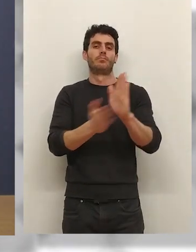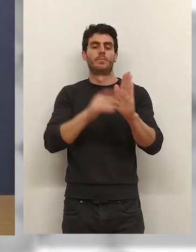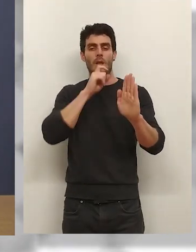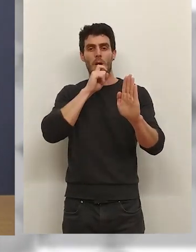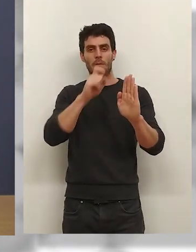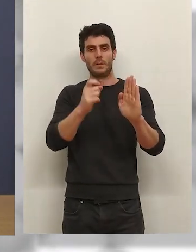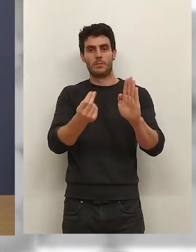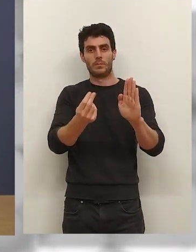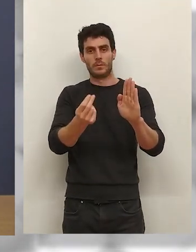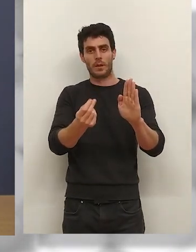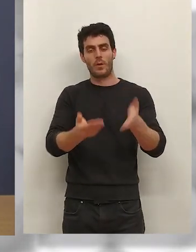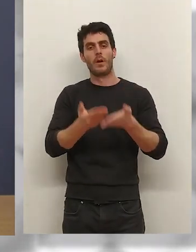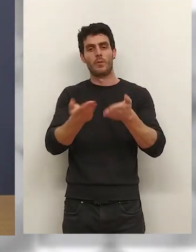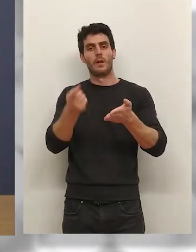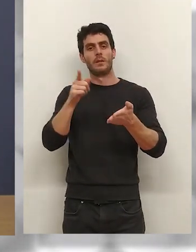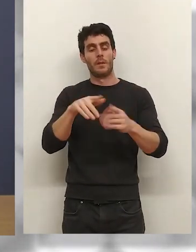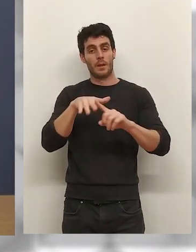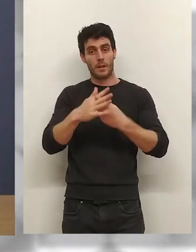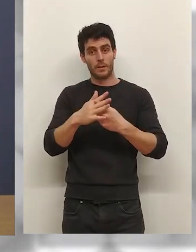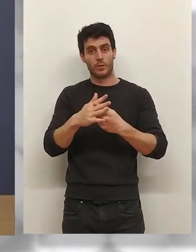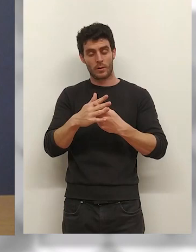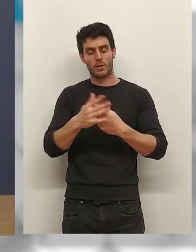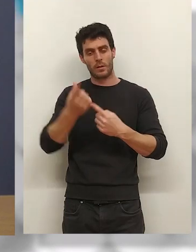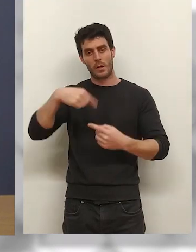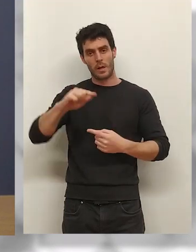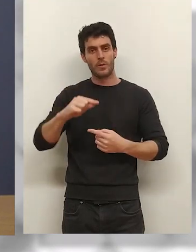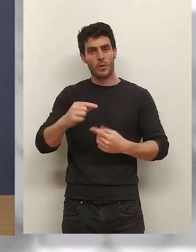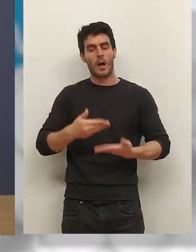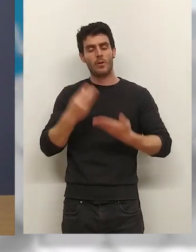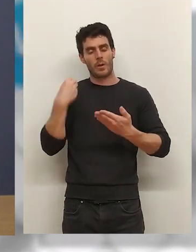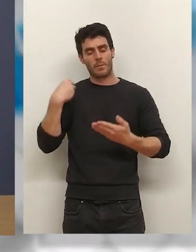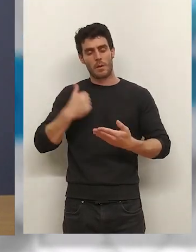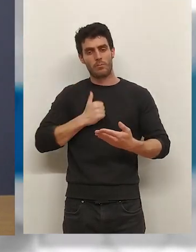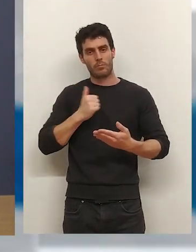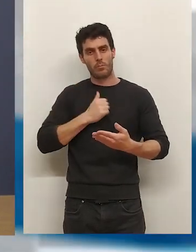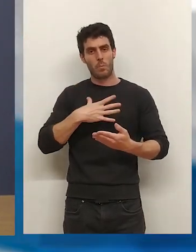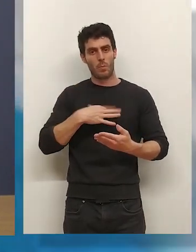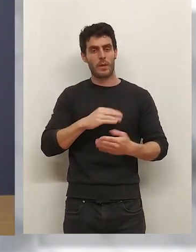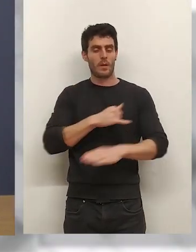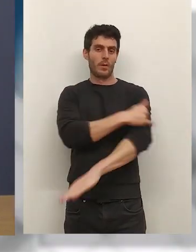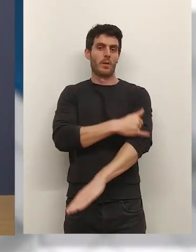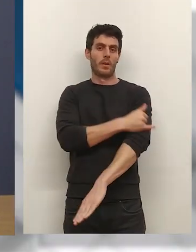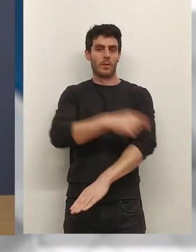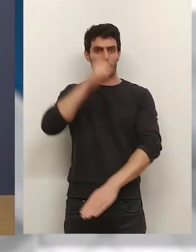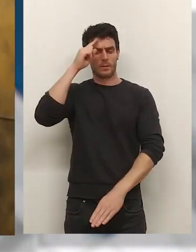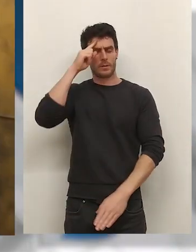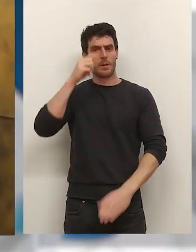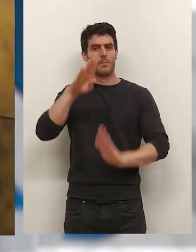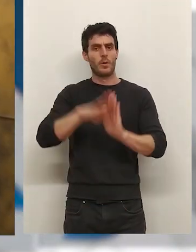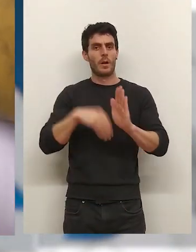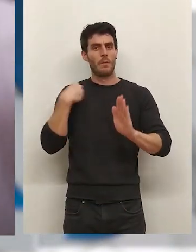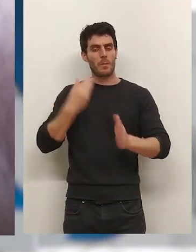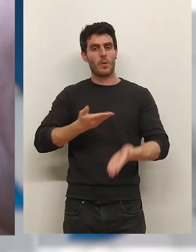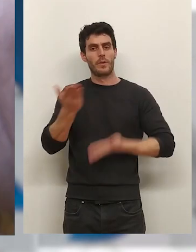les comunica la cuantía de la ayuda y el hecho de que son beneficiarios de la misma. Como saben, el Gobierno de La Rioja gestiona